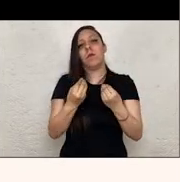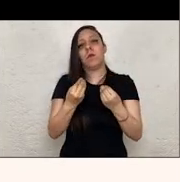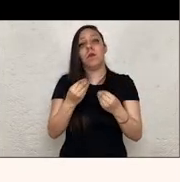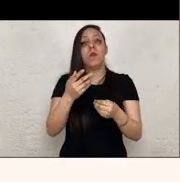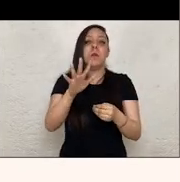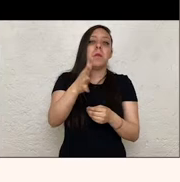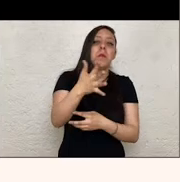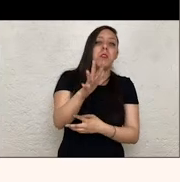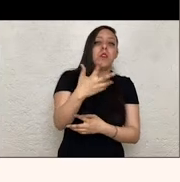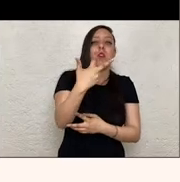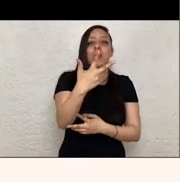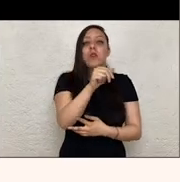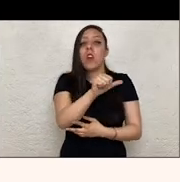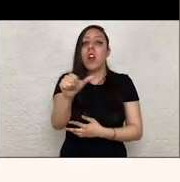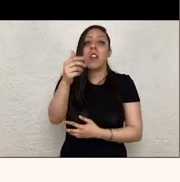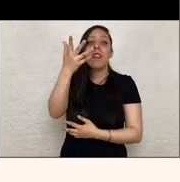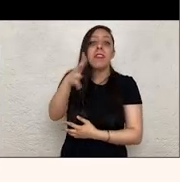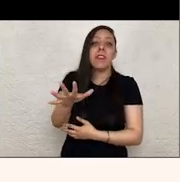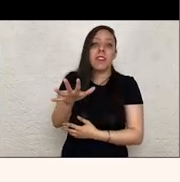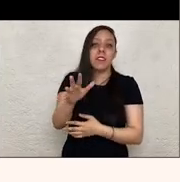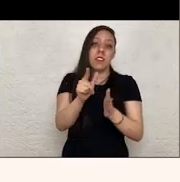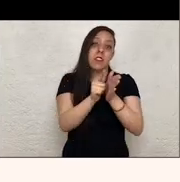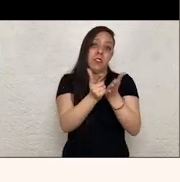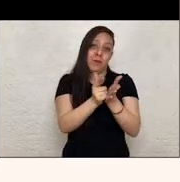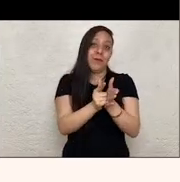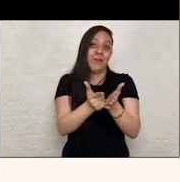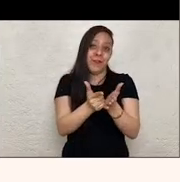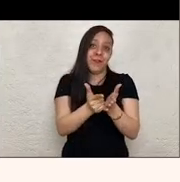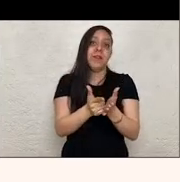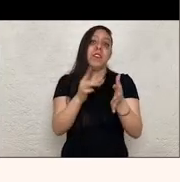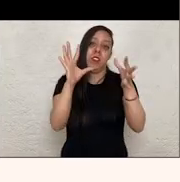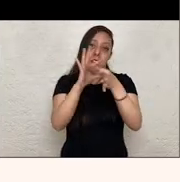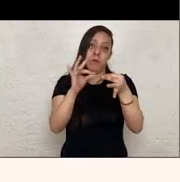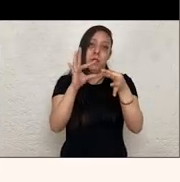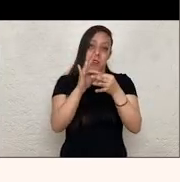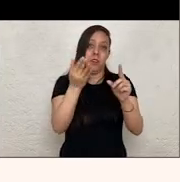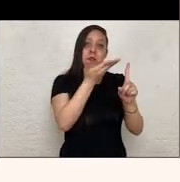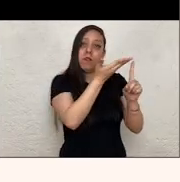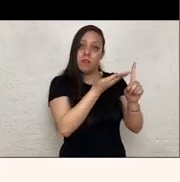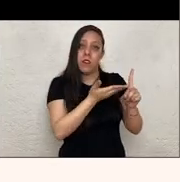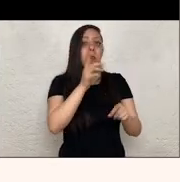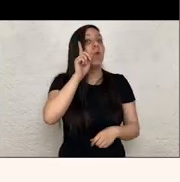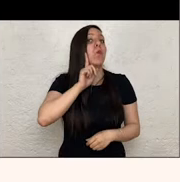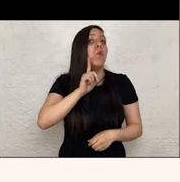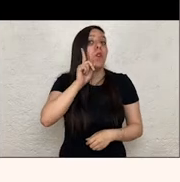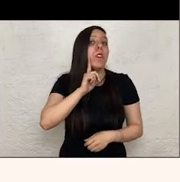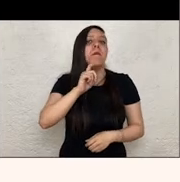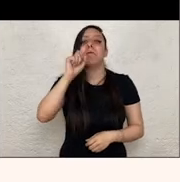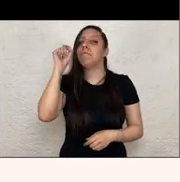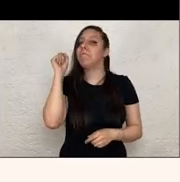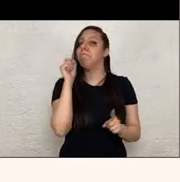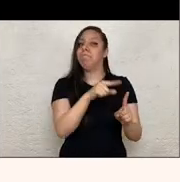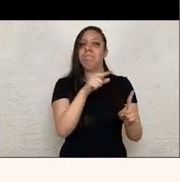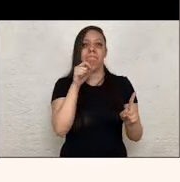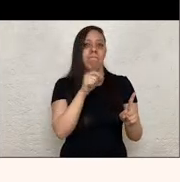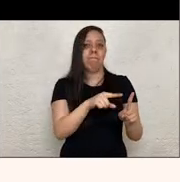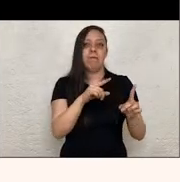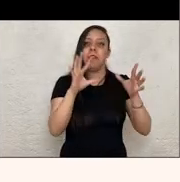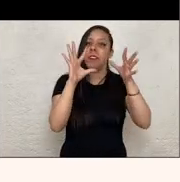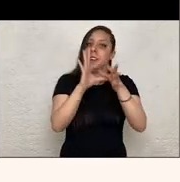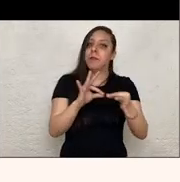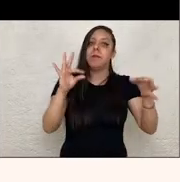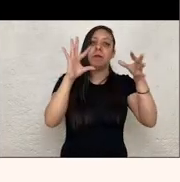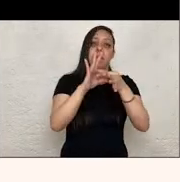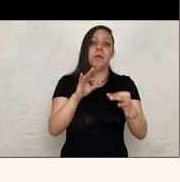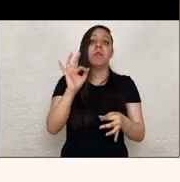como entre 8 y 10 que hablan de Marina, de Malintzin misma, que nos pueden dar